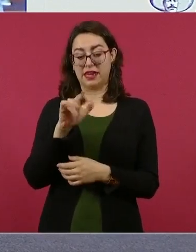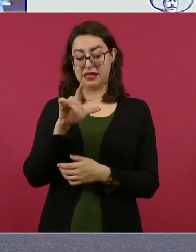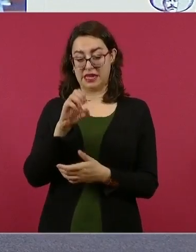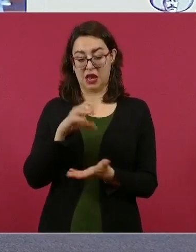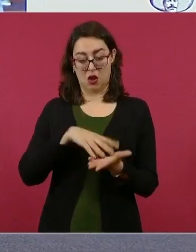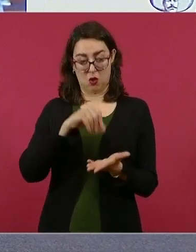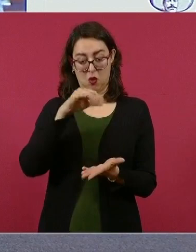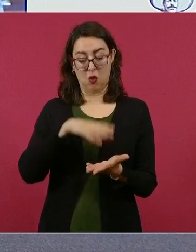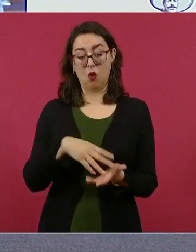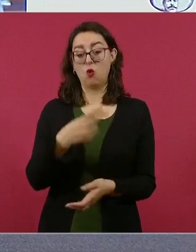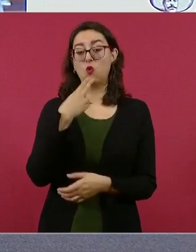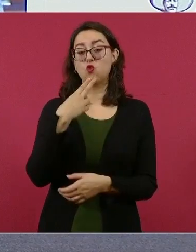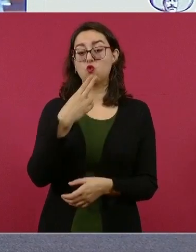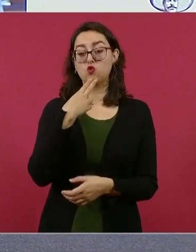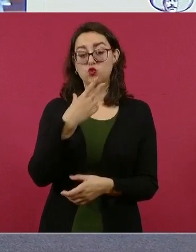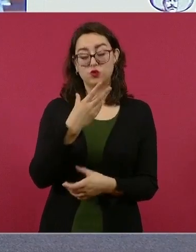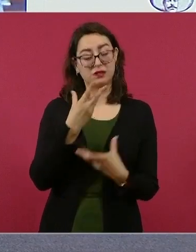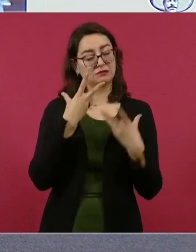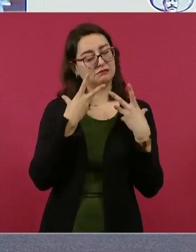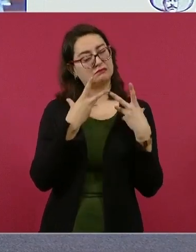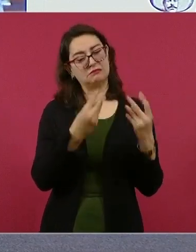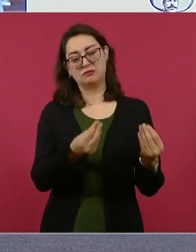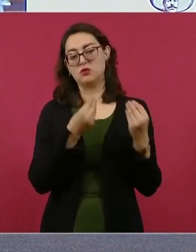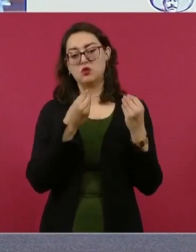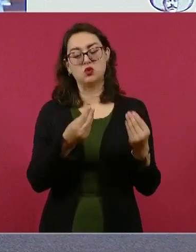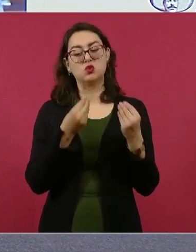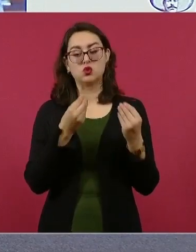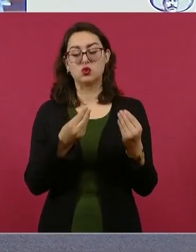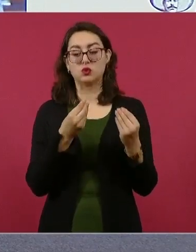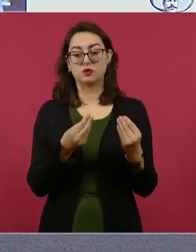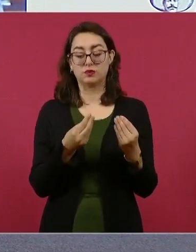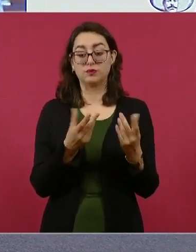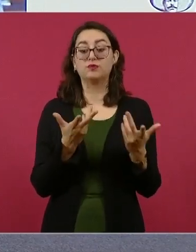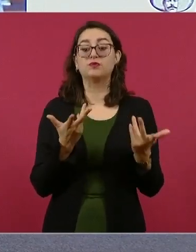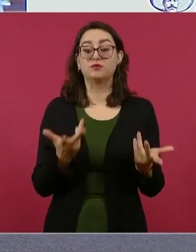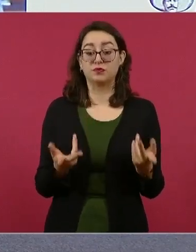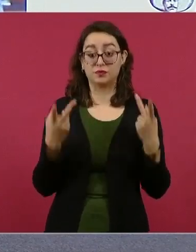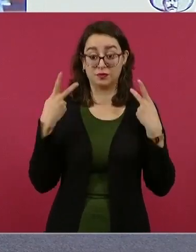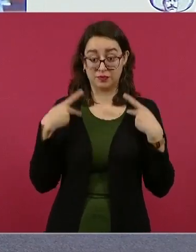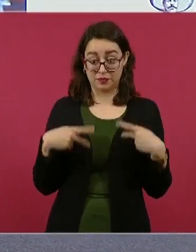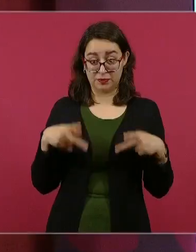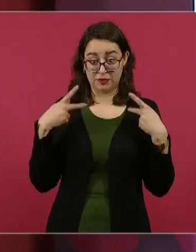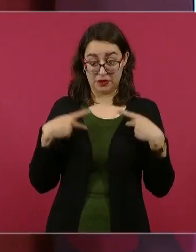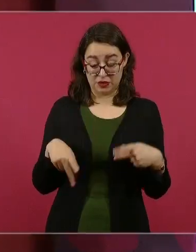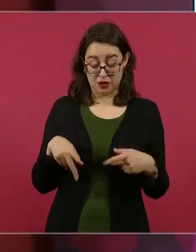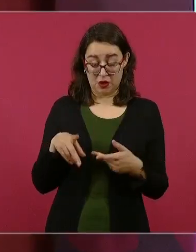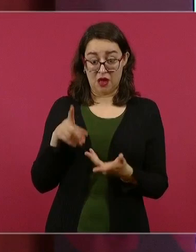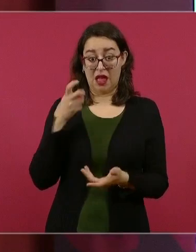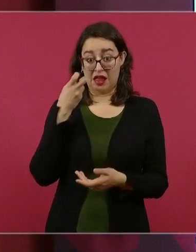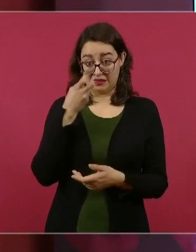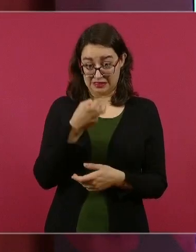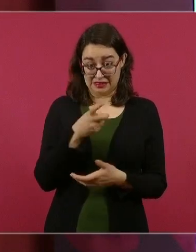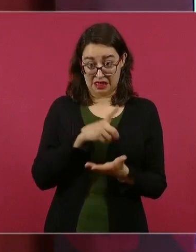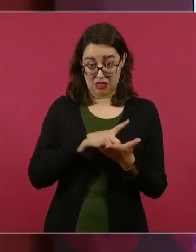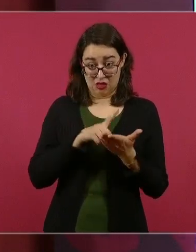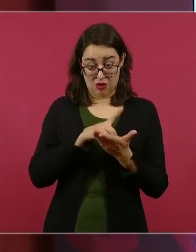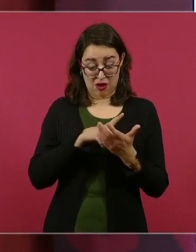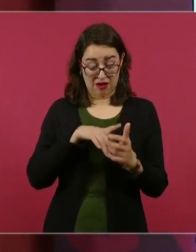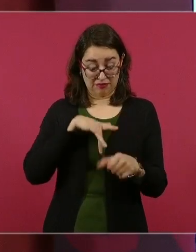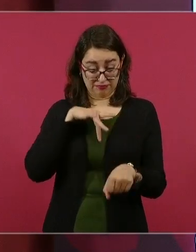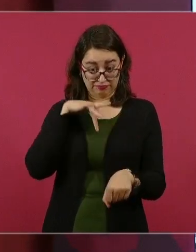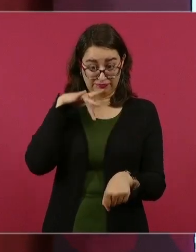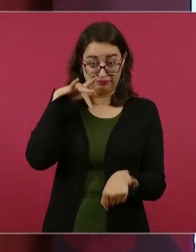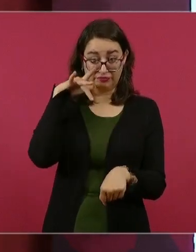de esta campaña, puede ser que hasta el 36% de personas que son atendidas